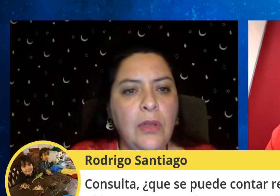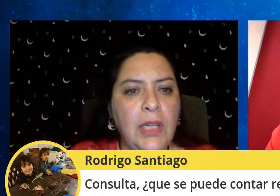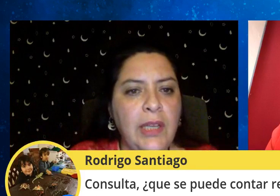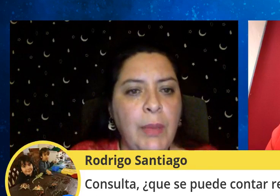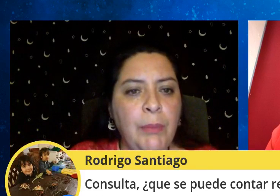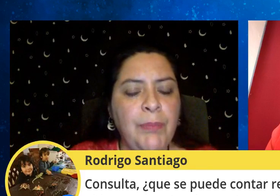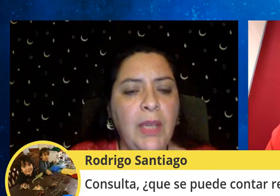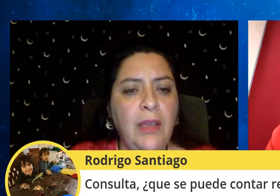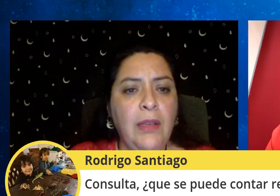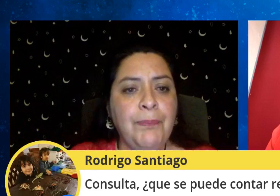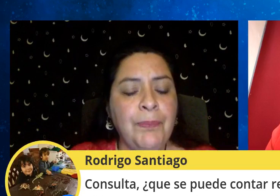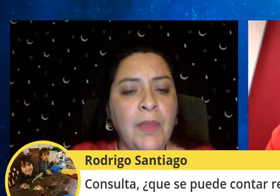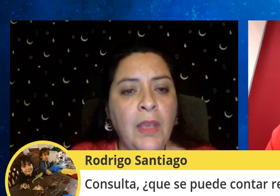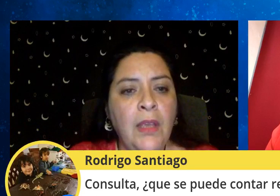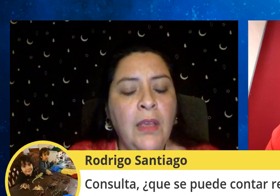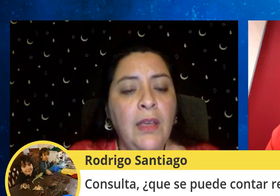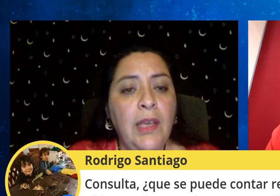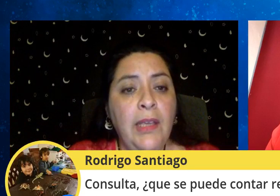son lo que le llaman